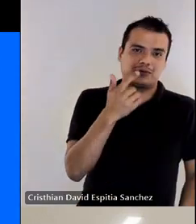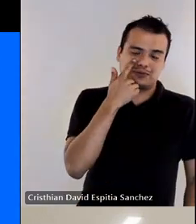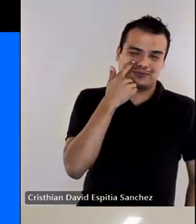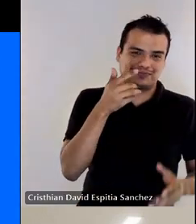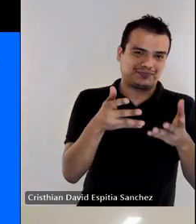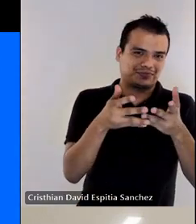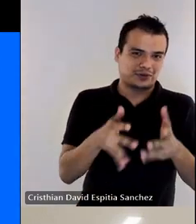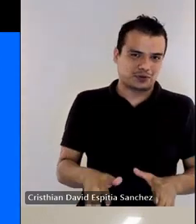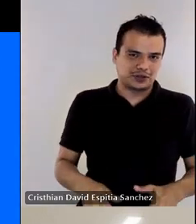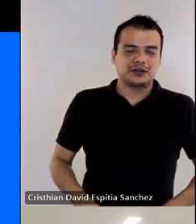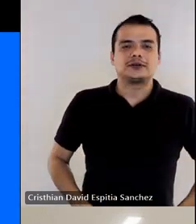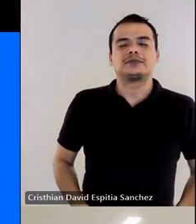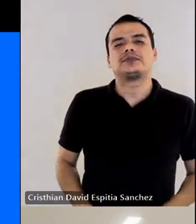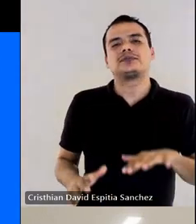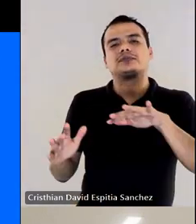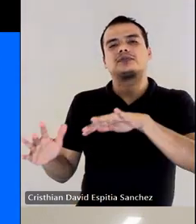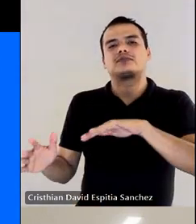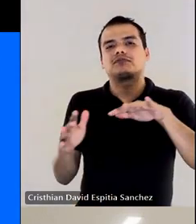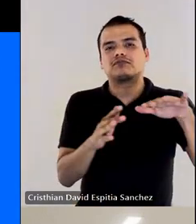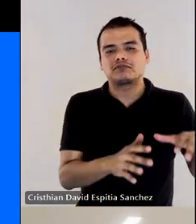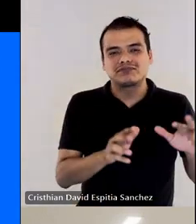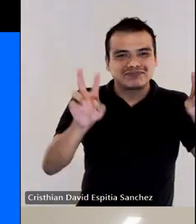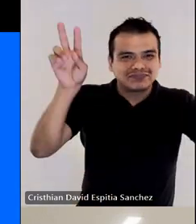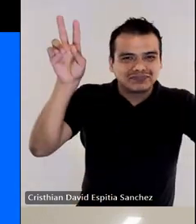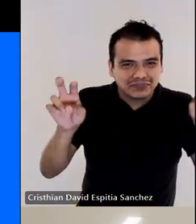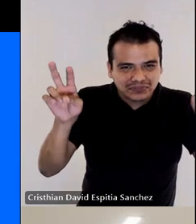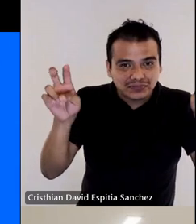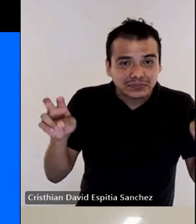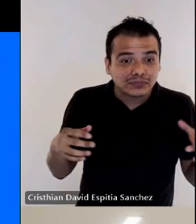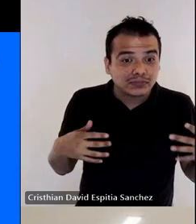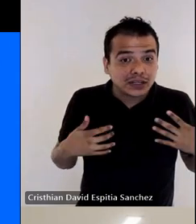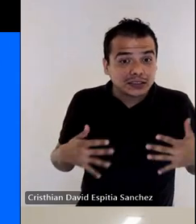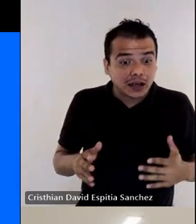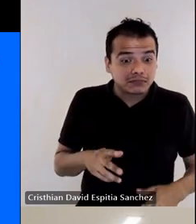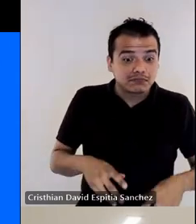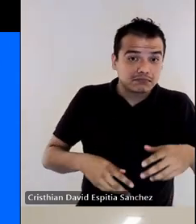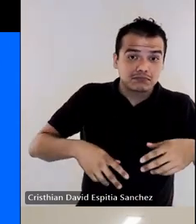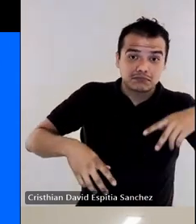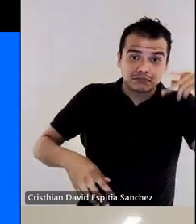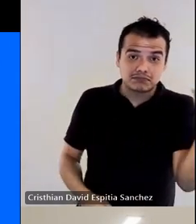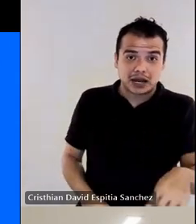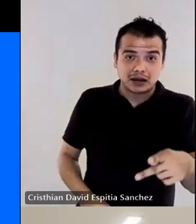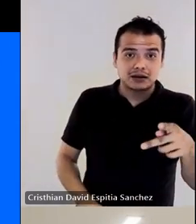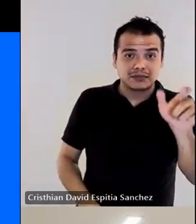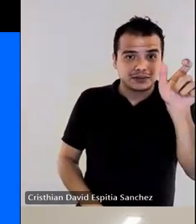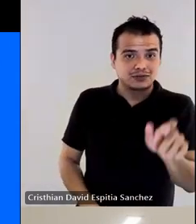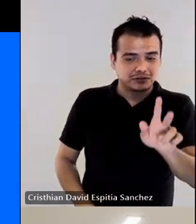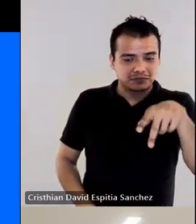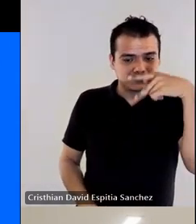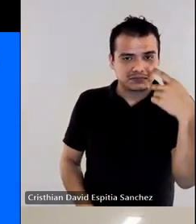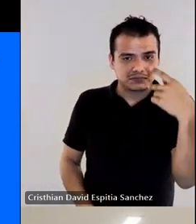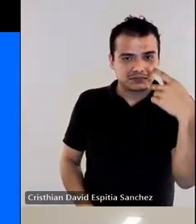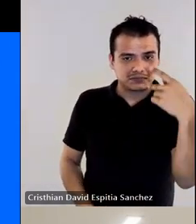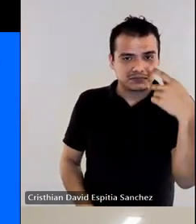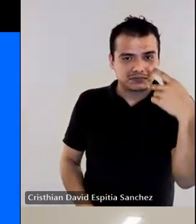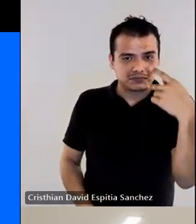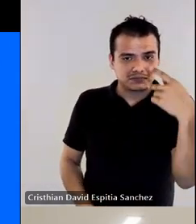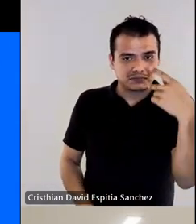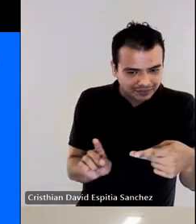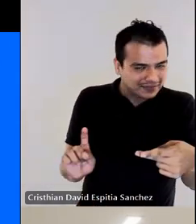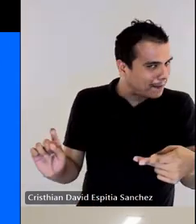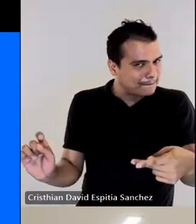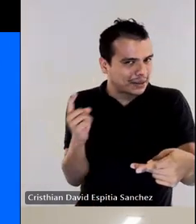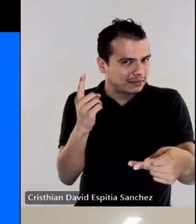Cuando hablamos de la valoración primaria que tiene que realizar el primer respondiente, se refiere al control de estas